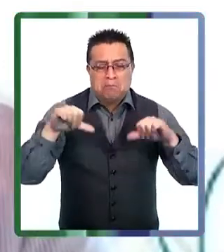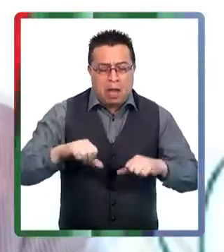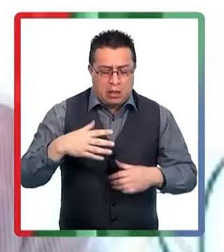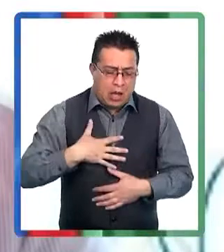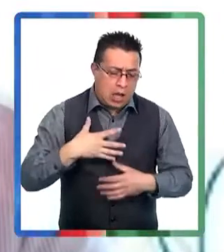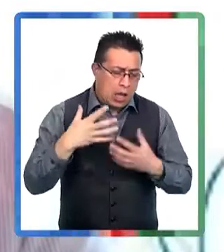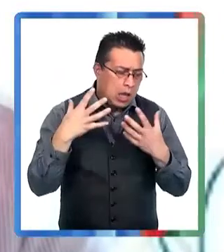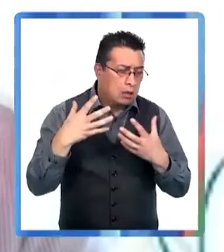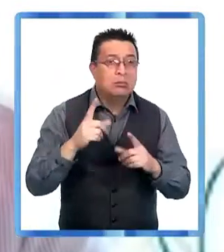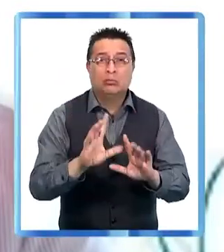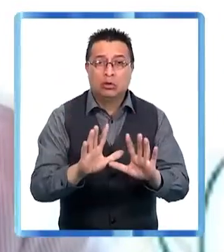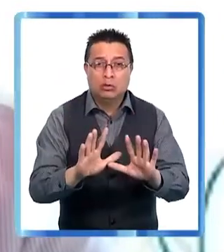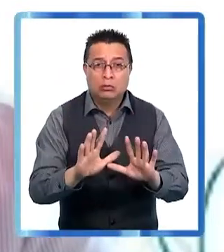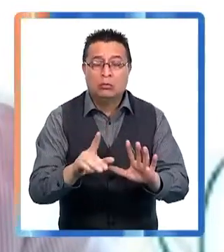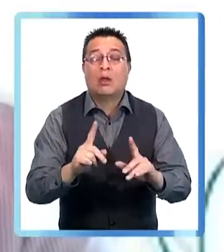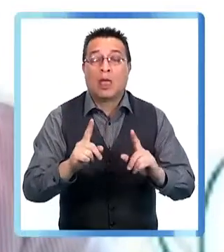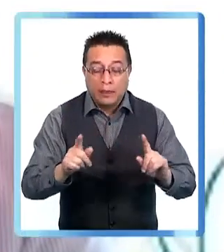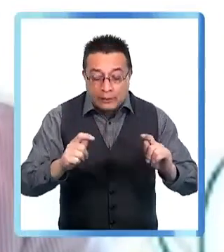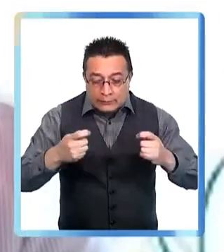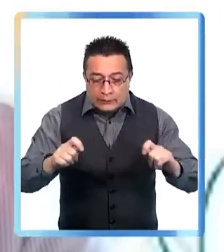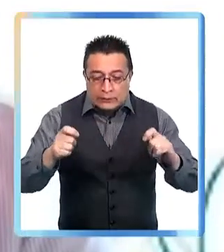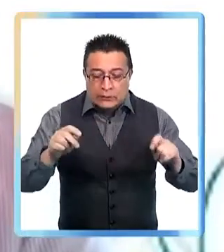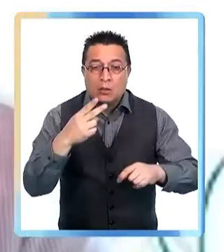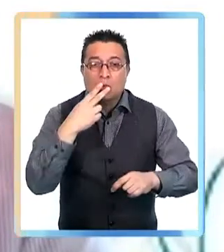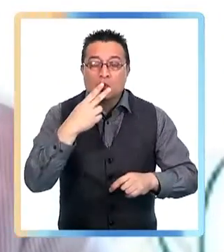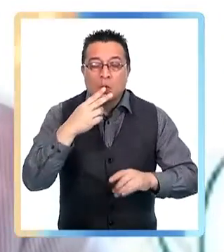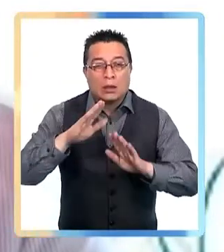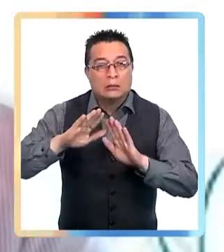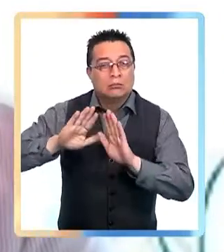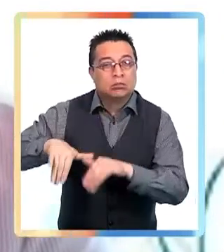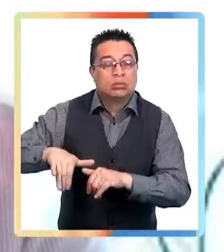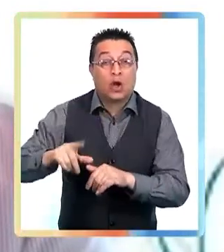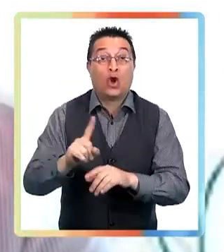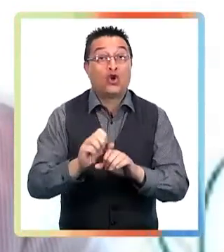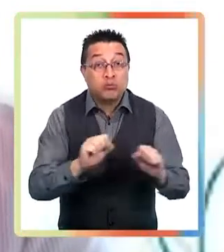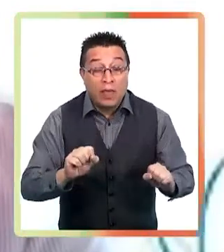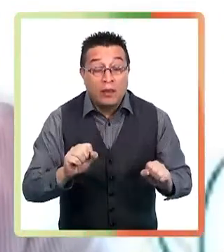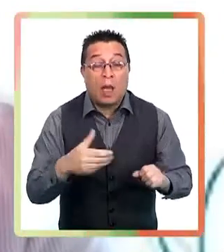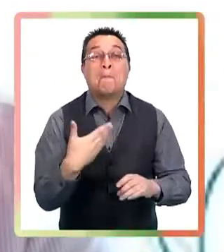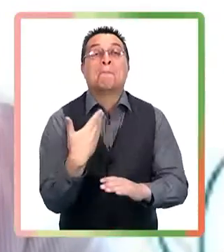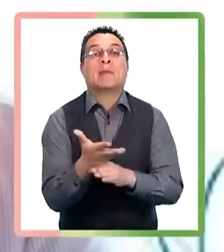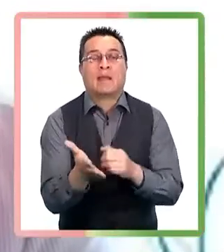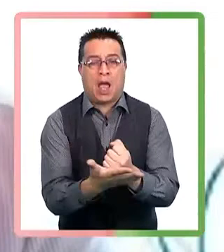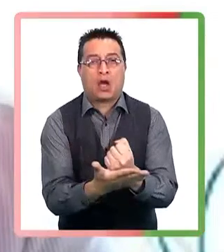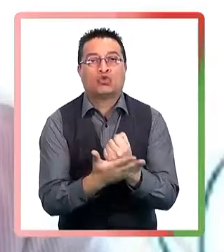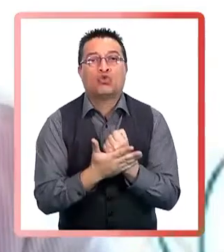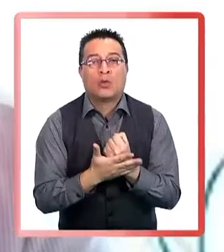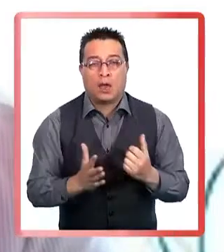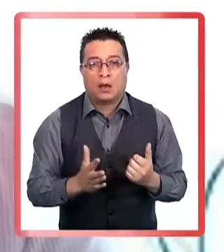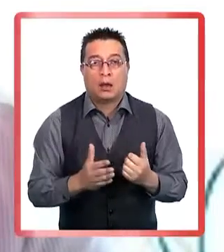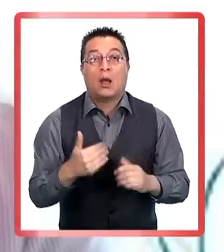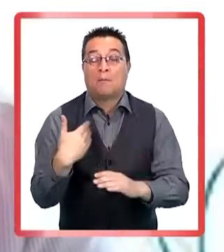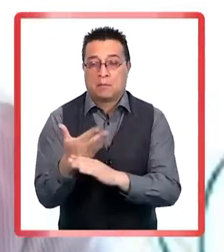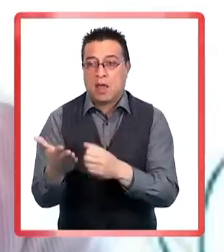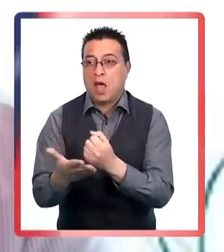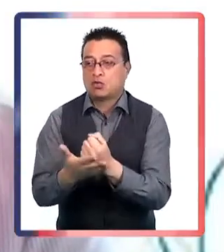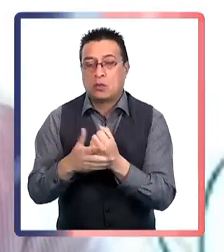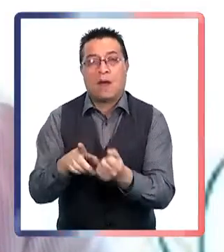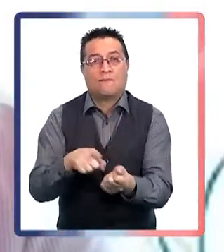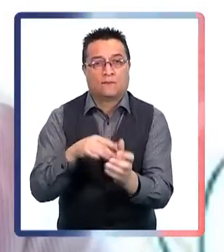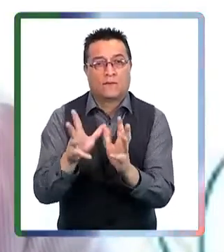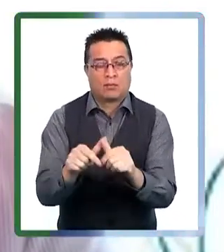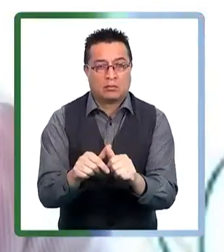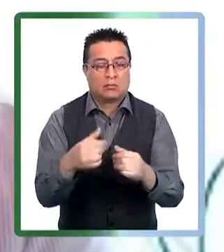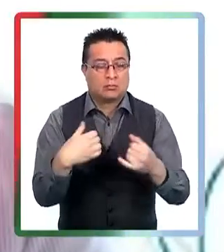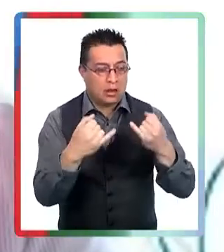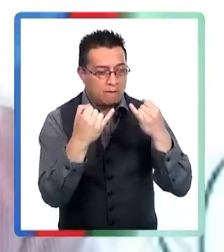por eso, intente dejar de fumar. Es que no puedo, pida ayuda a un